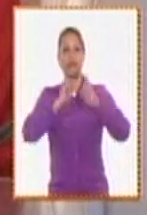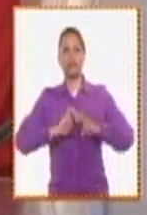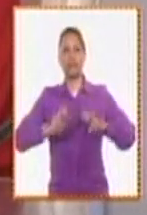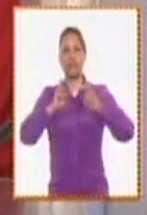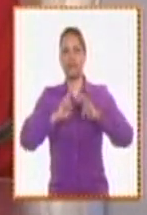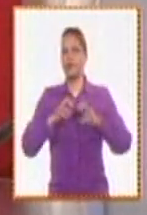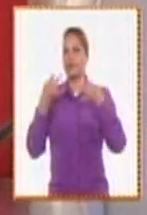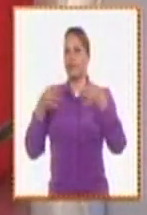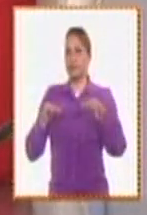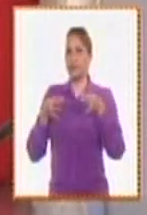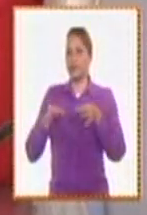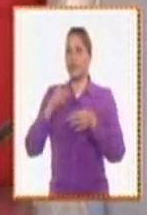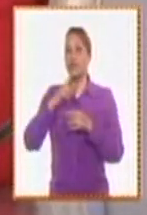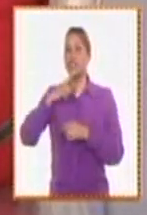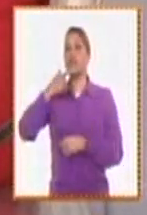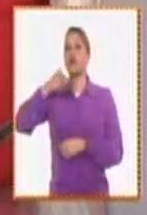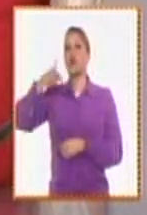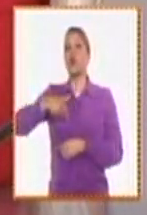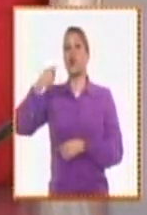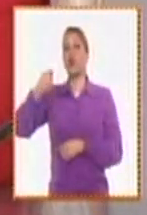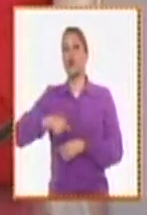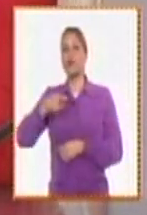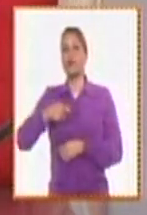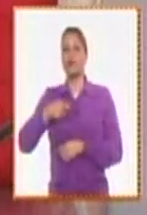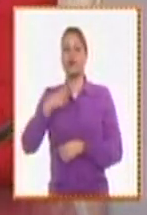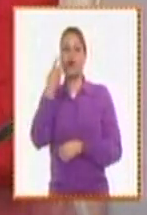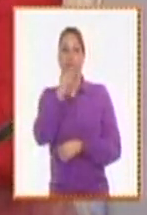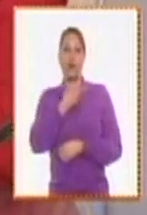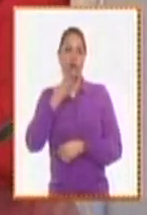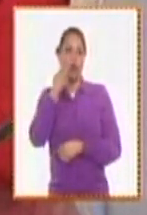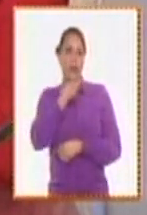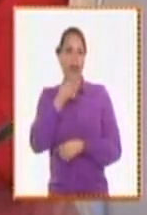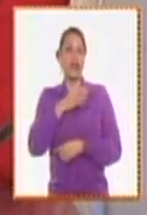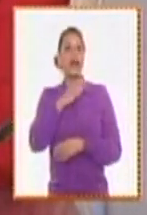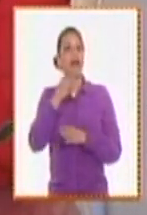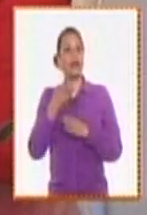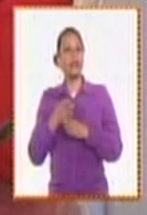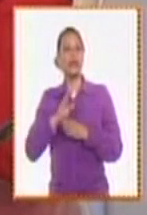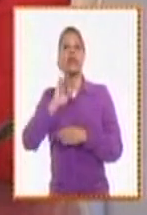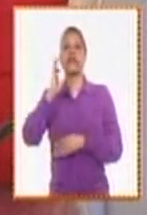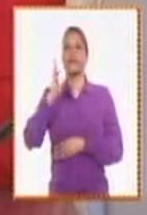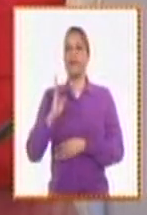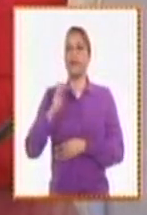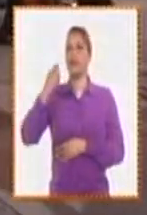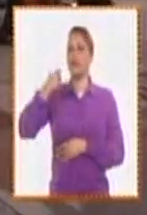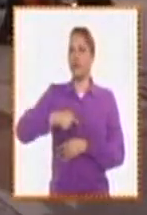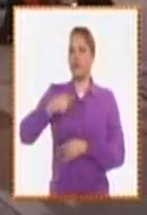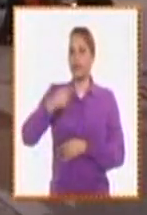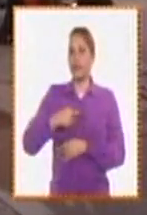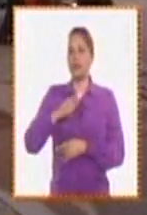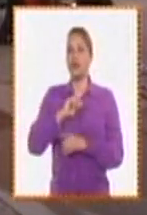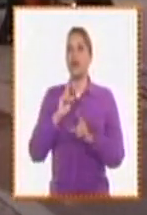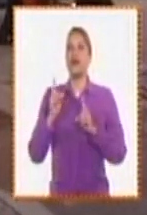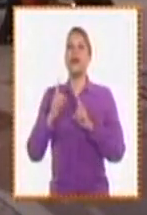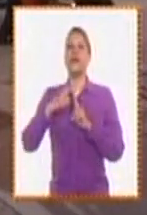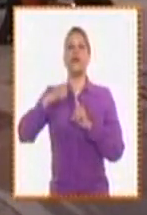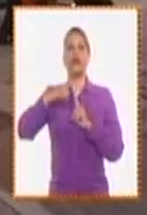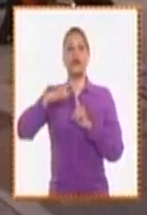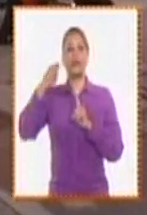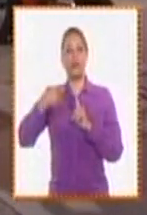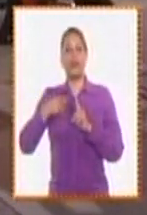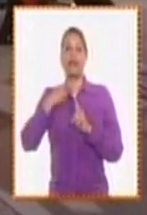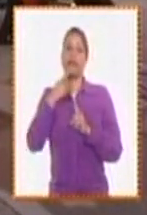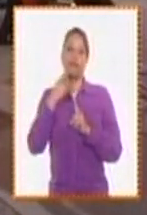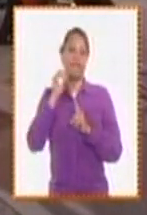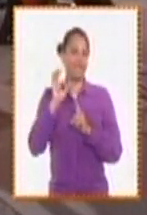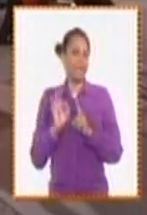y la celebración del juicio oral, hasta la ejecución de la sentencia. Se respetan todos sus derechos. Ante los tribunales, obviamente, hay que probar